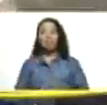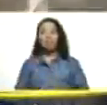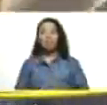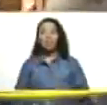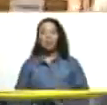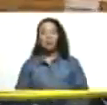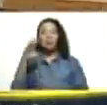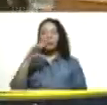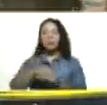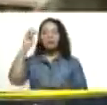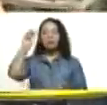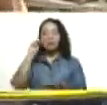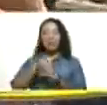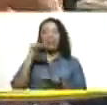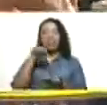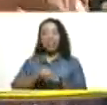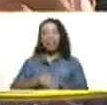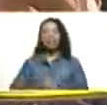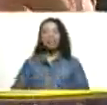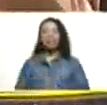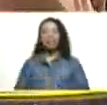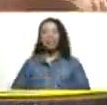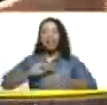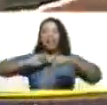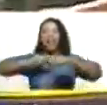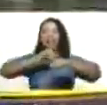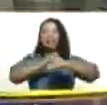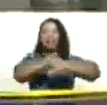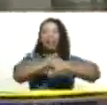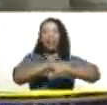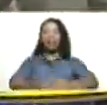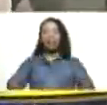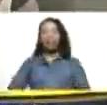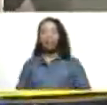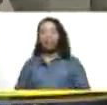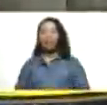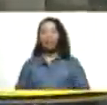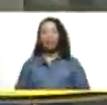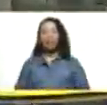del estado Miranda, Héctor Rodríguez Castro.